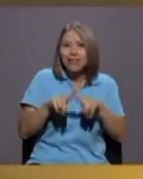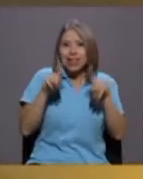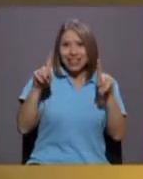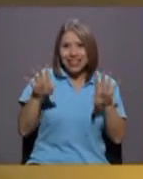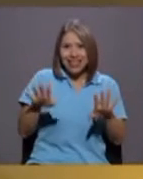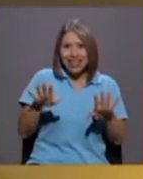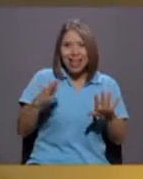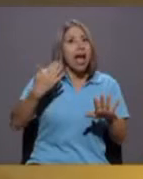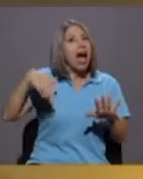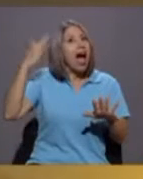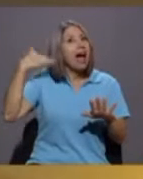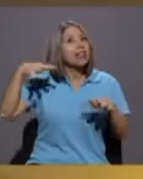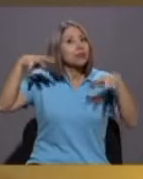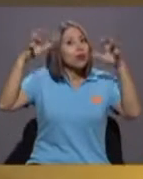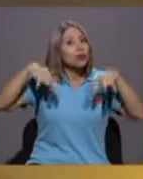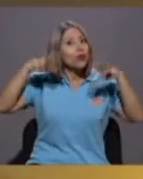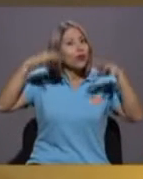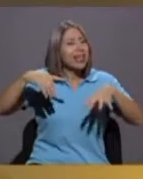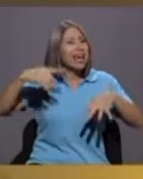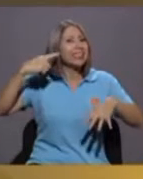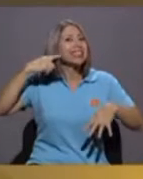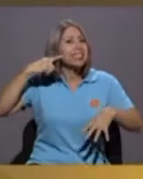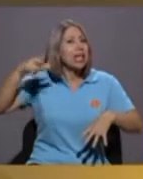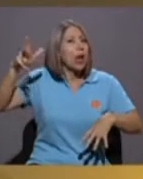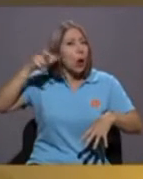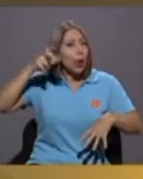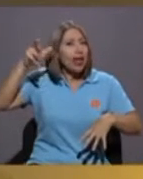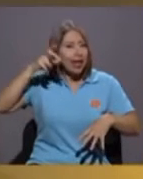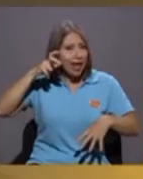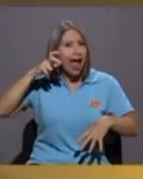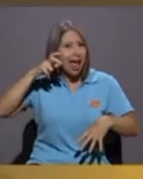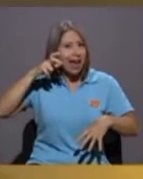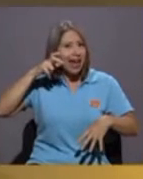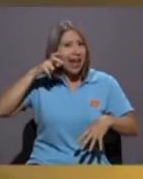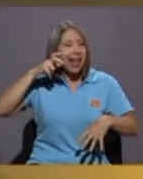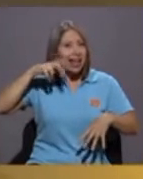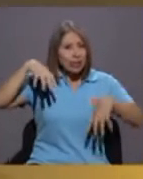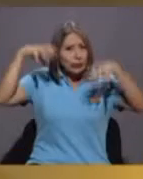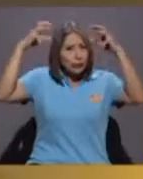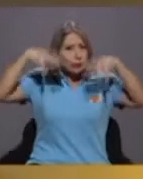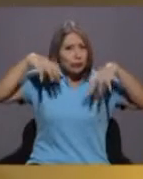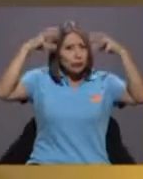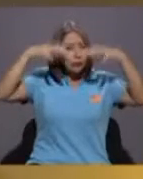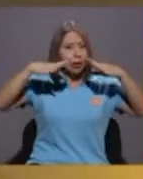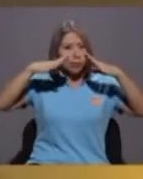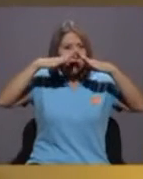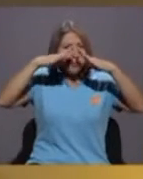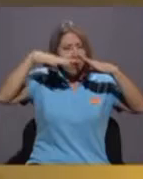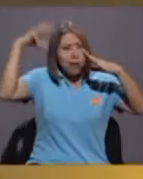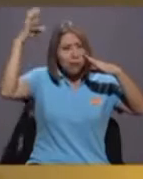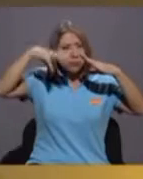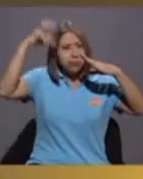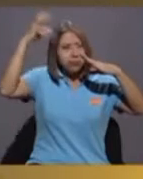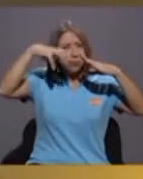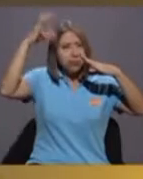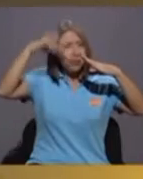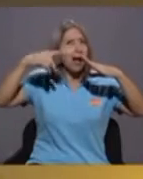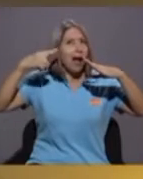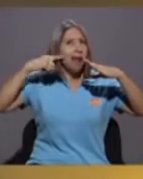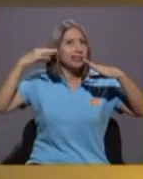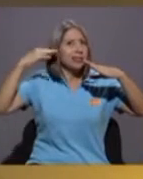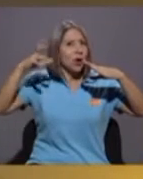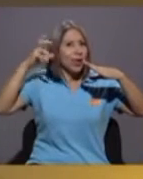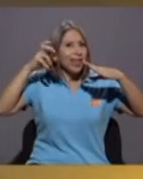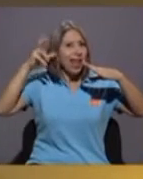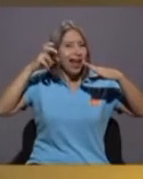se oían los ruidos de las gotas de agua en las latas de zinc. Ahora